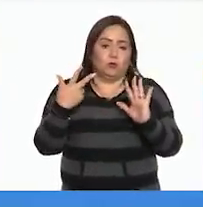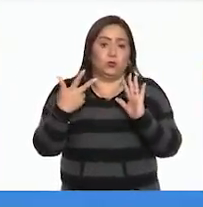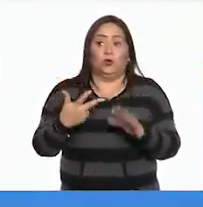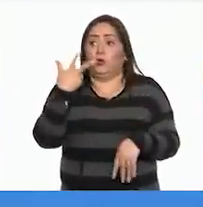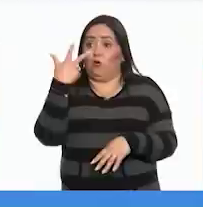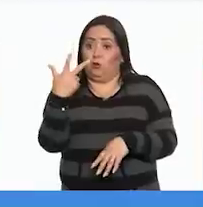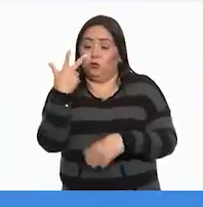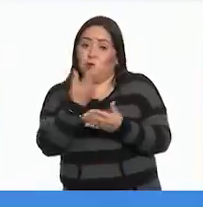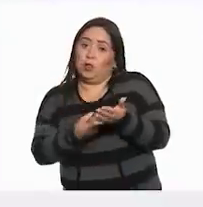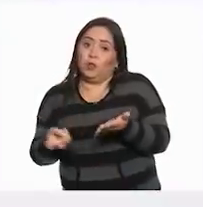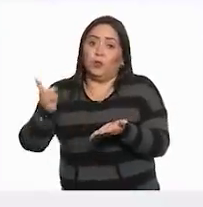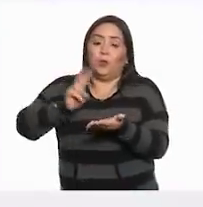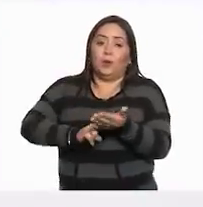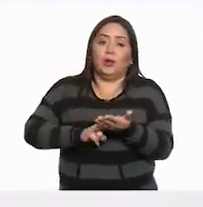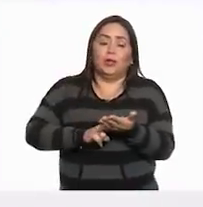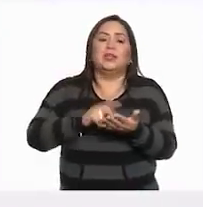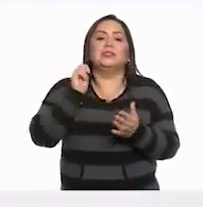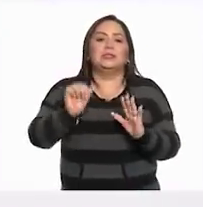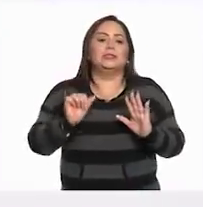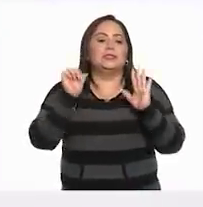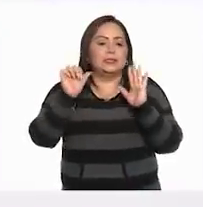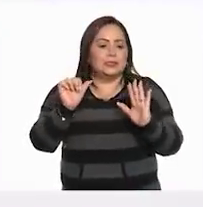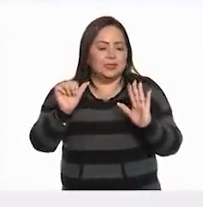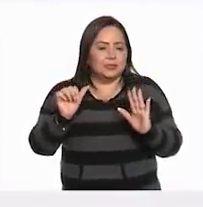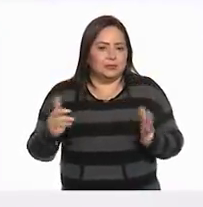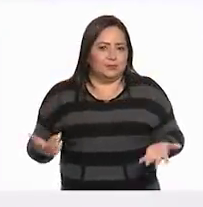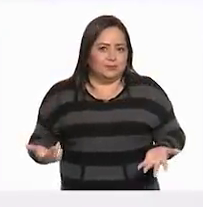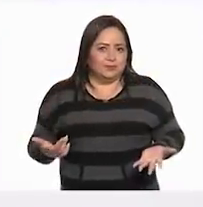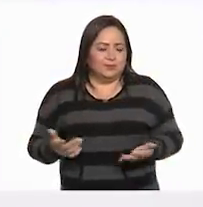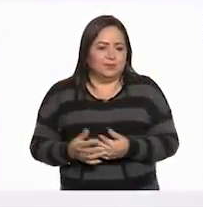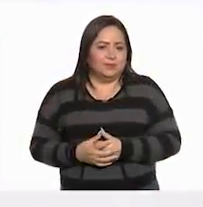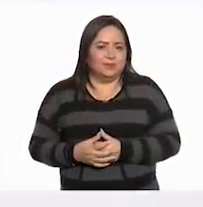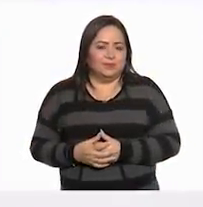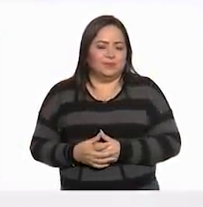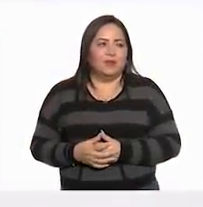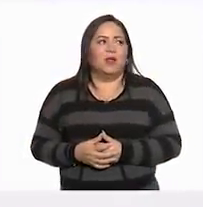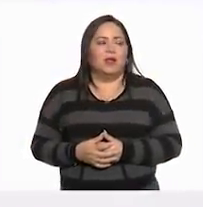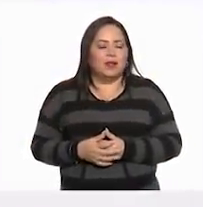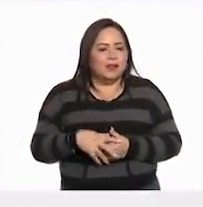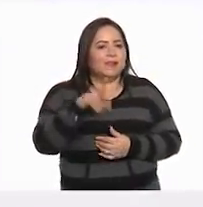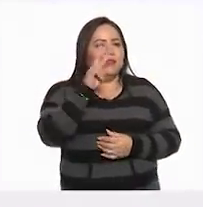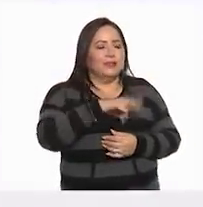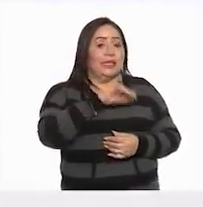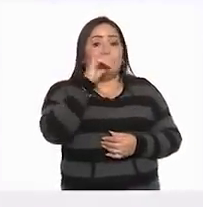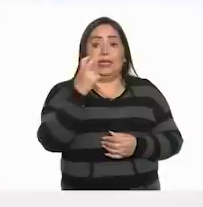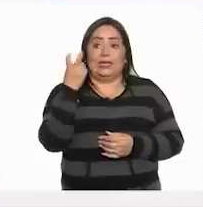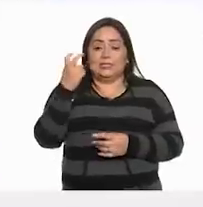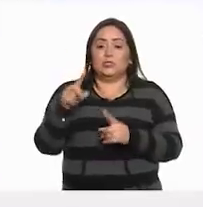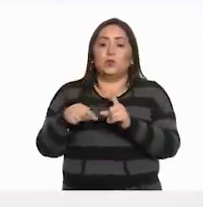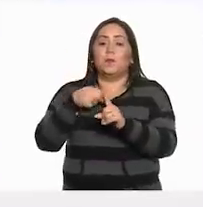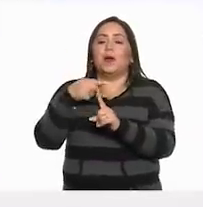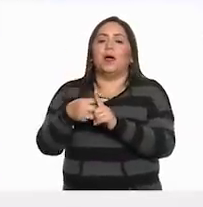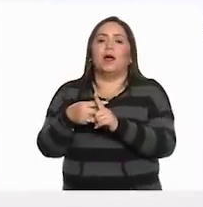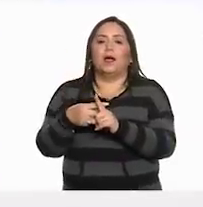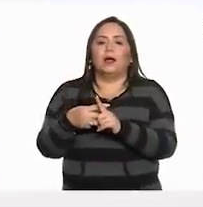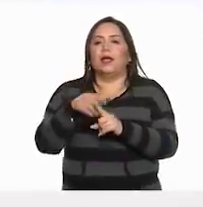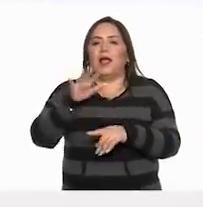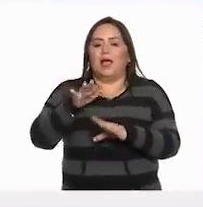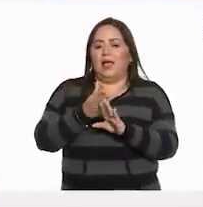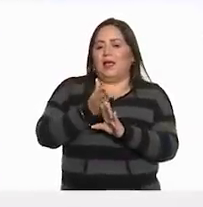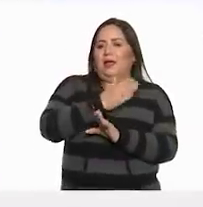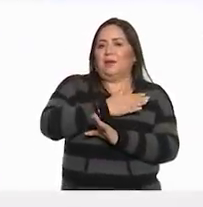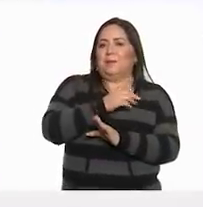8. 8 y su doble... 16. 16. Y a ese le sumamos al término